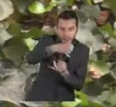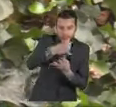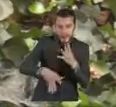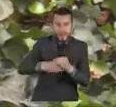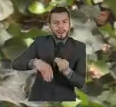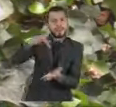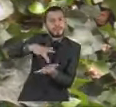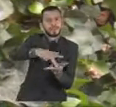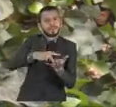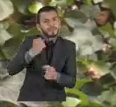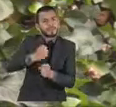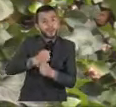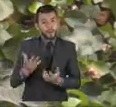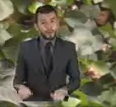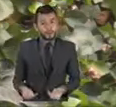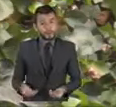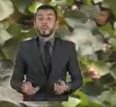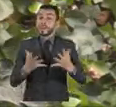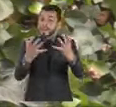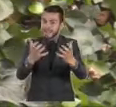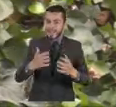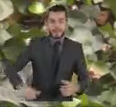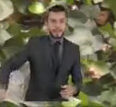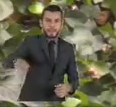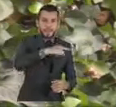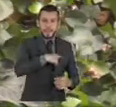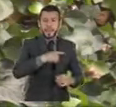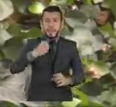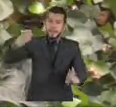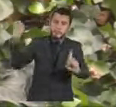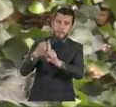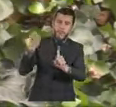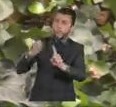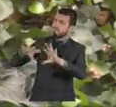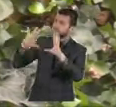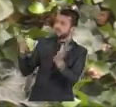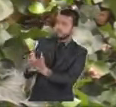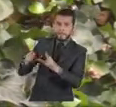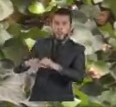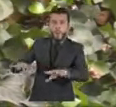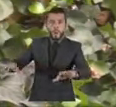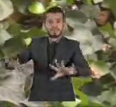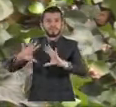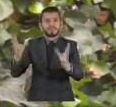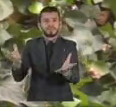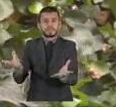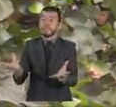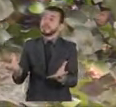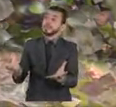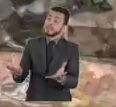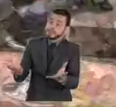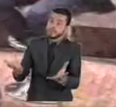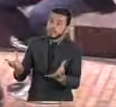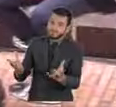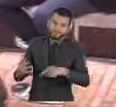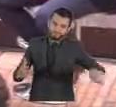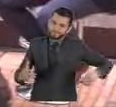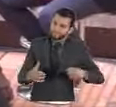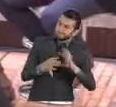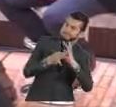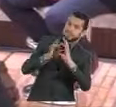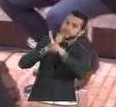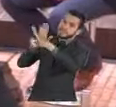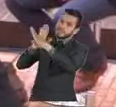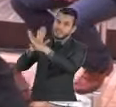ciudad para contribuir a la recuperación de los impactos causados por la pandemia y que permita tomar decisiones relacionadas